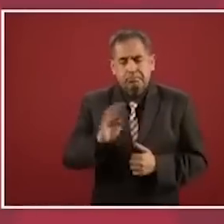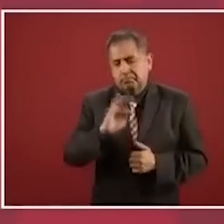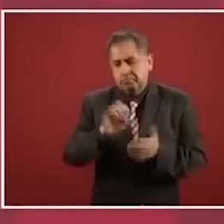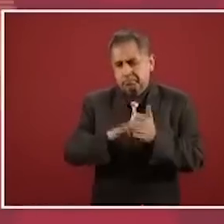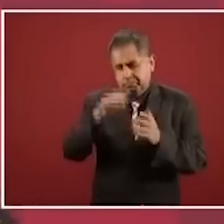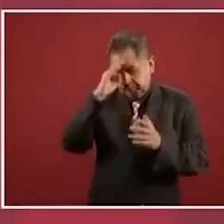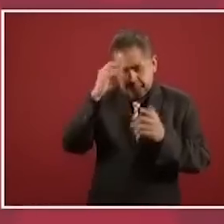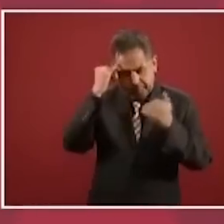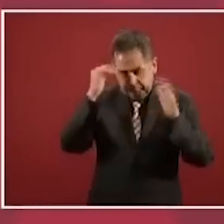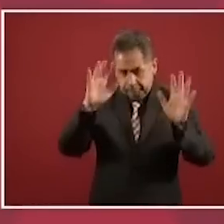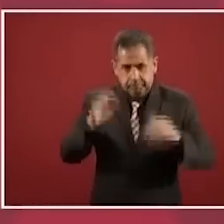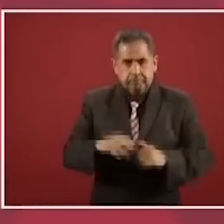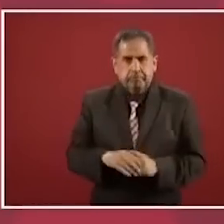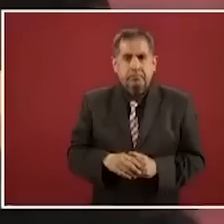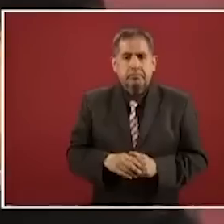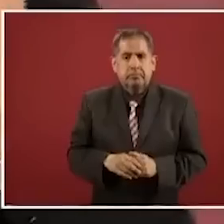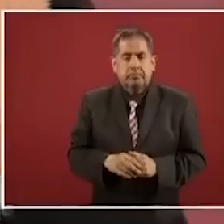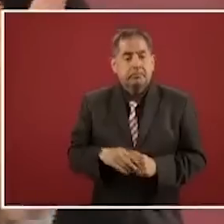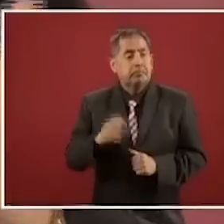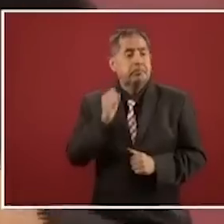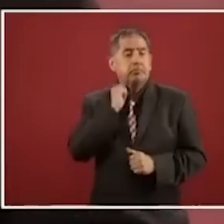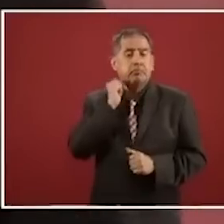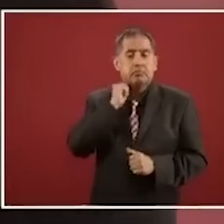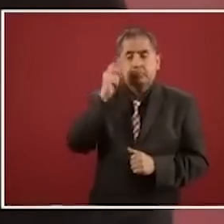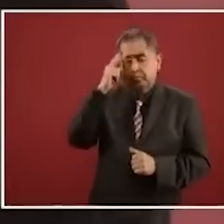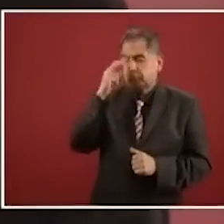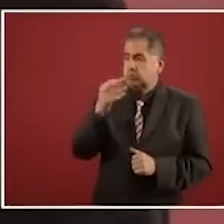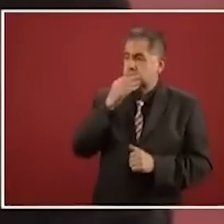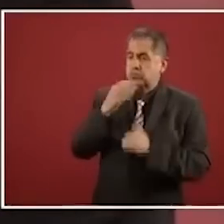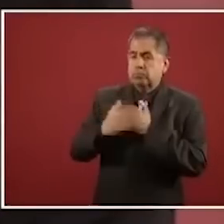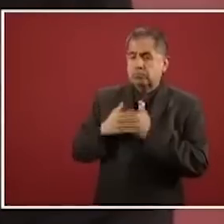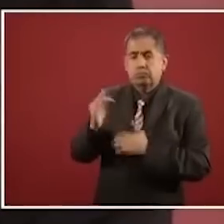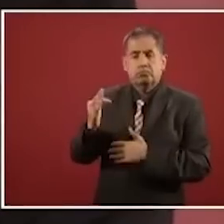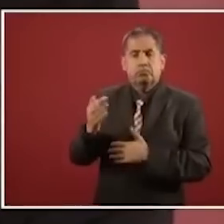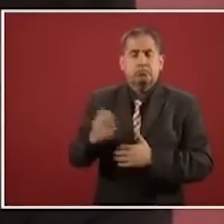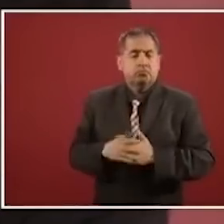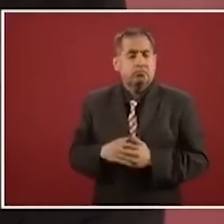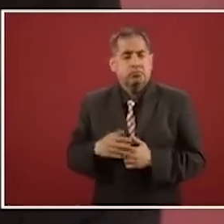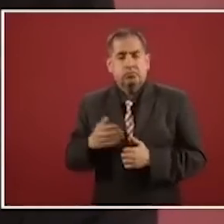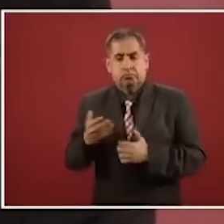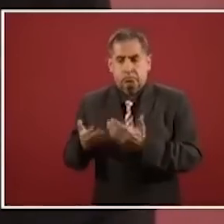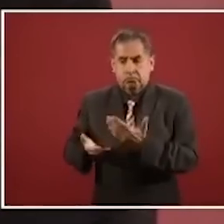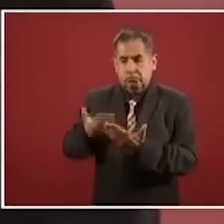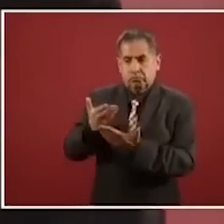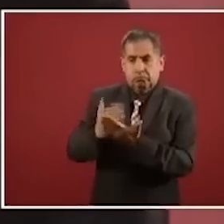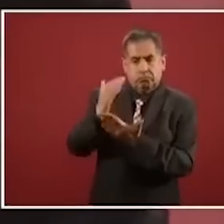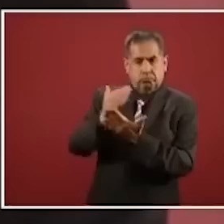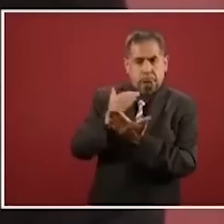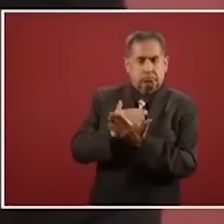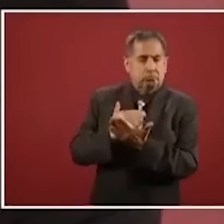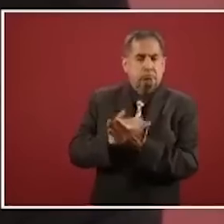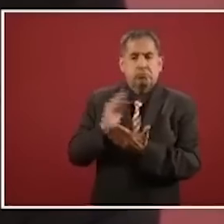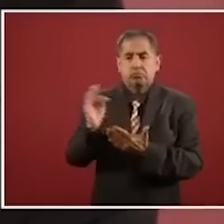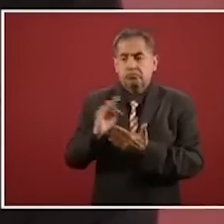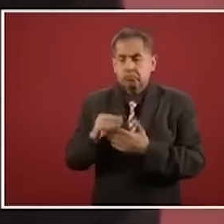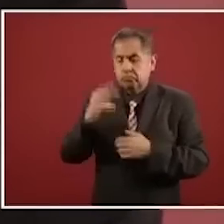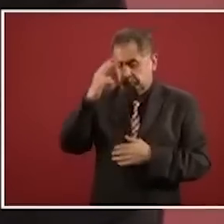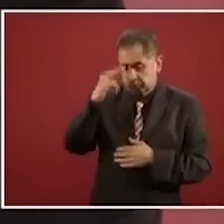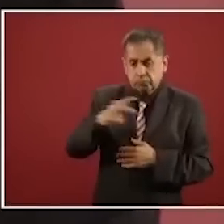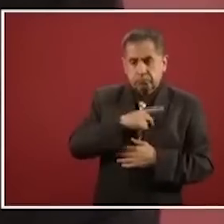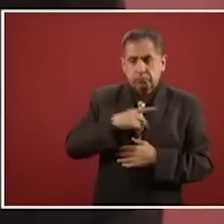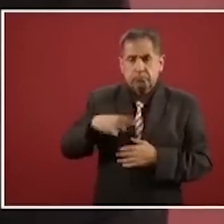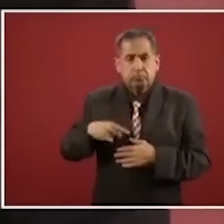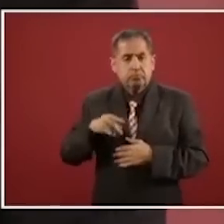voy a pensar en voz alta, que el Senado de la República nos diga en febrero, cuando presenten sus iniciativas, que México tiene